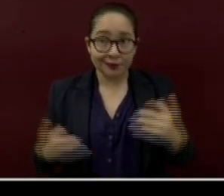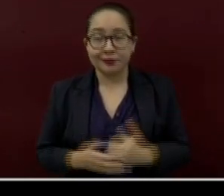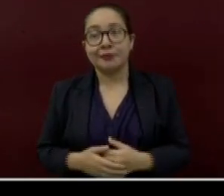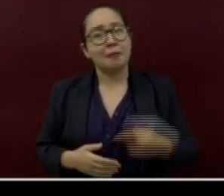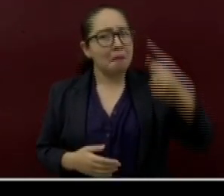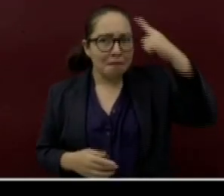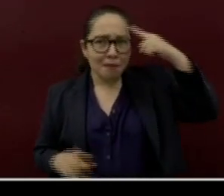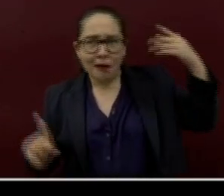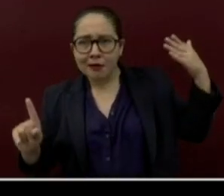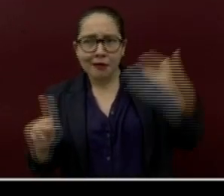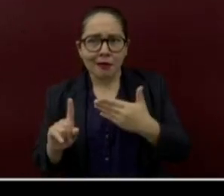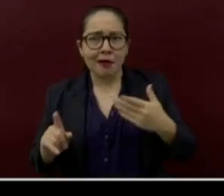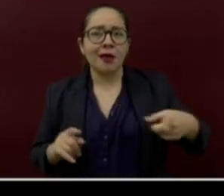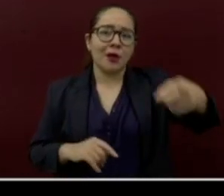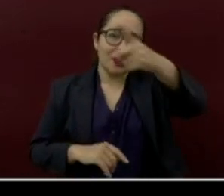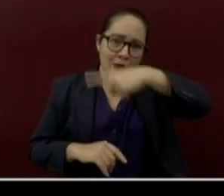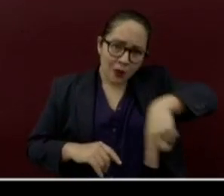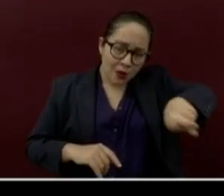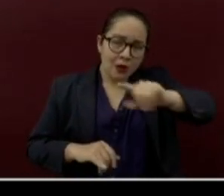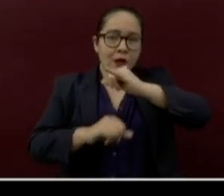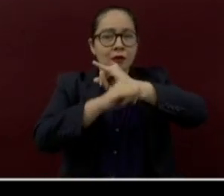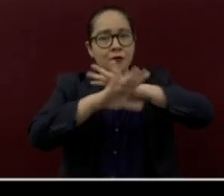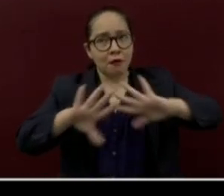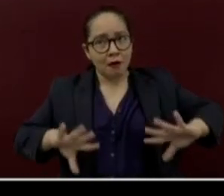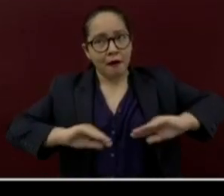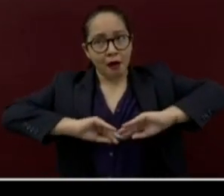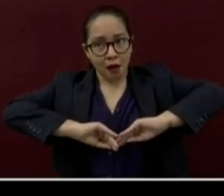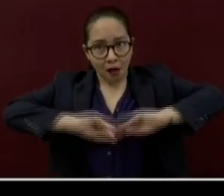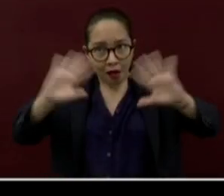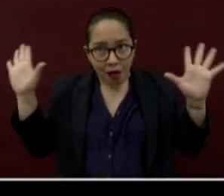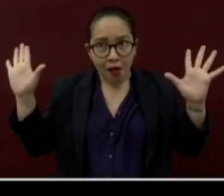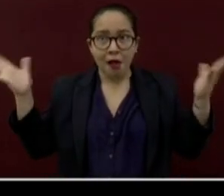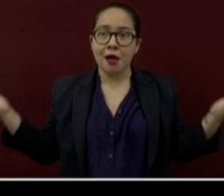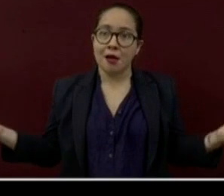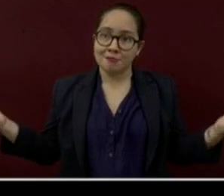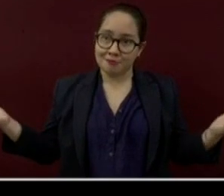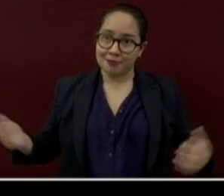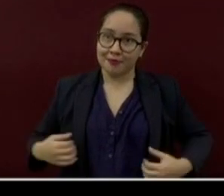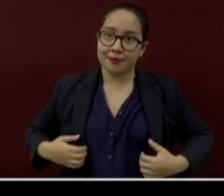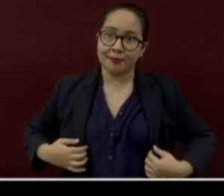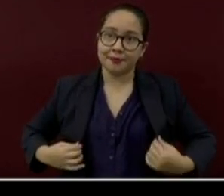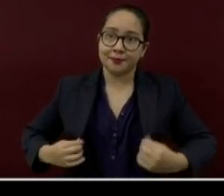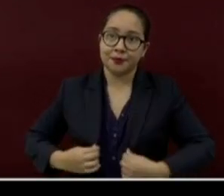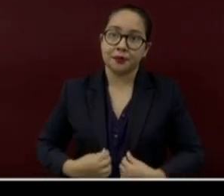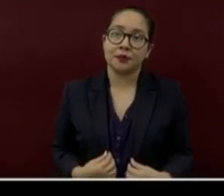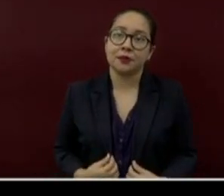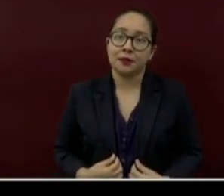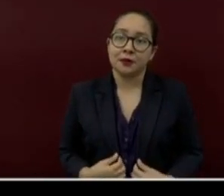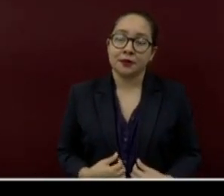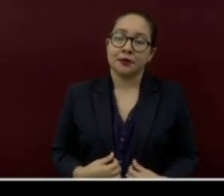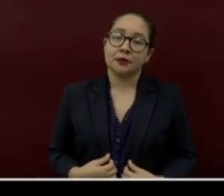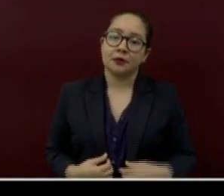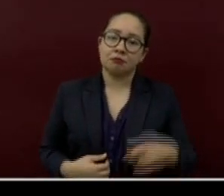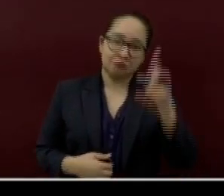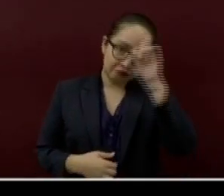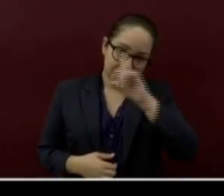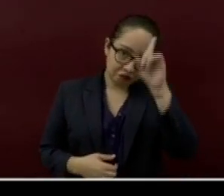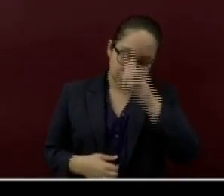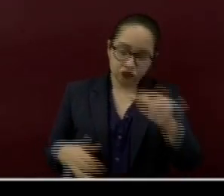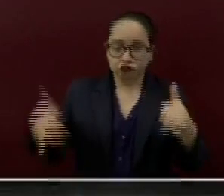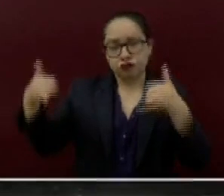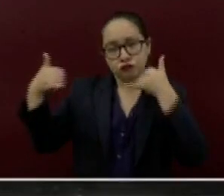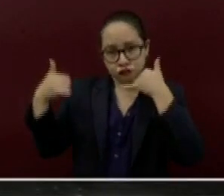precisamente para que tenga la información de primera mano así como hoy en ocasión necesaria